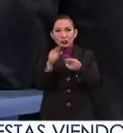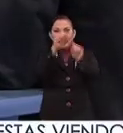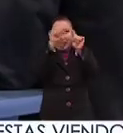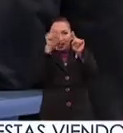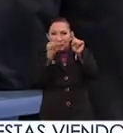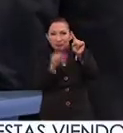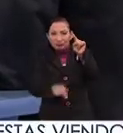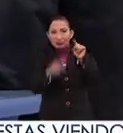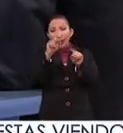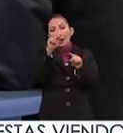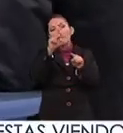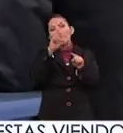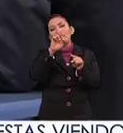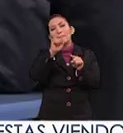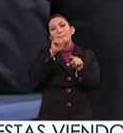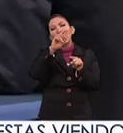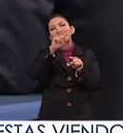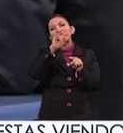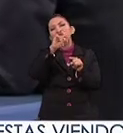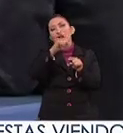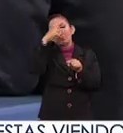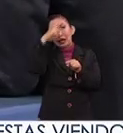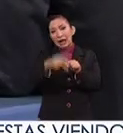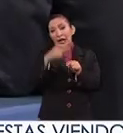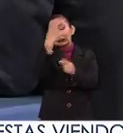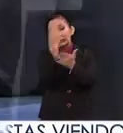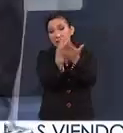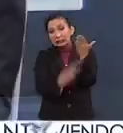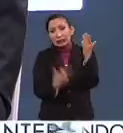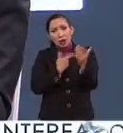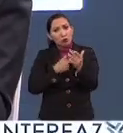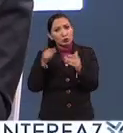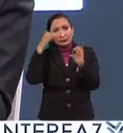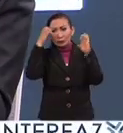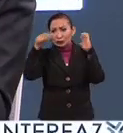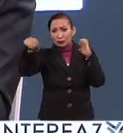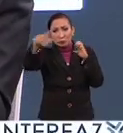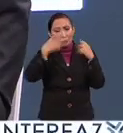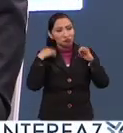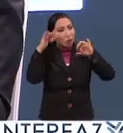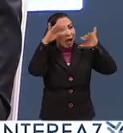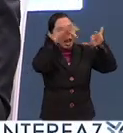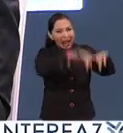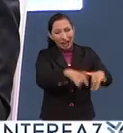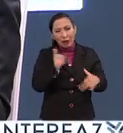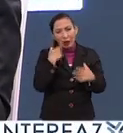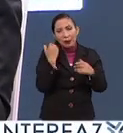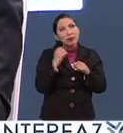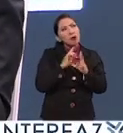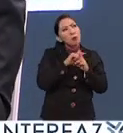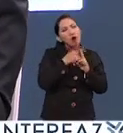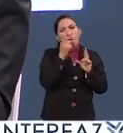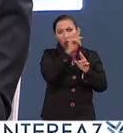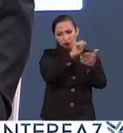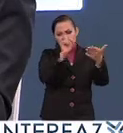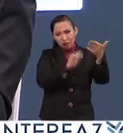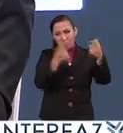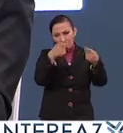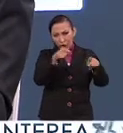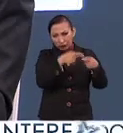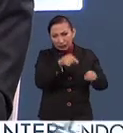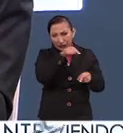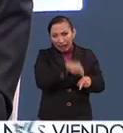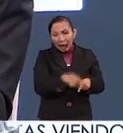exposición que se llamó Partituras Mexicanas Ilustradas, que gustó muchísimo, porque empezamos con partituras de mediados del siglo XIX y